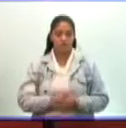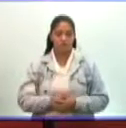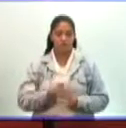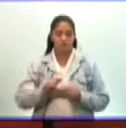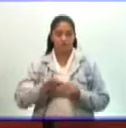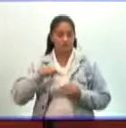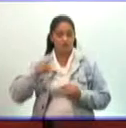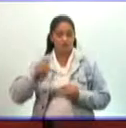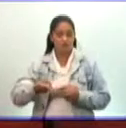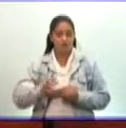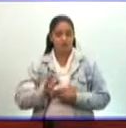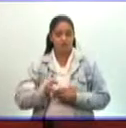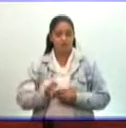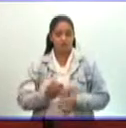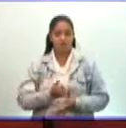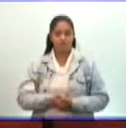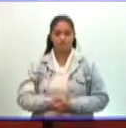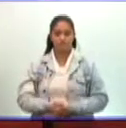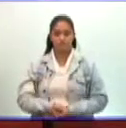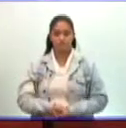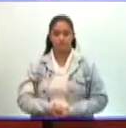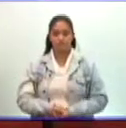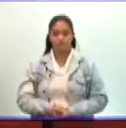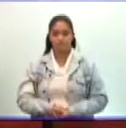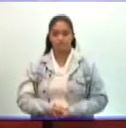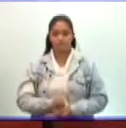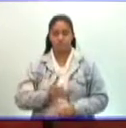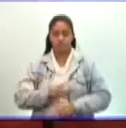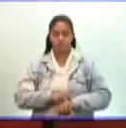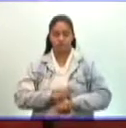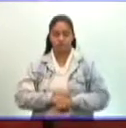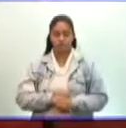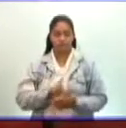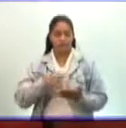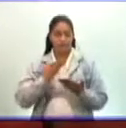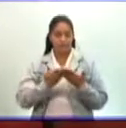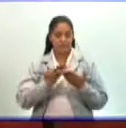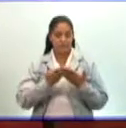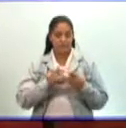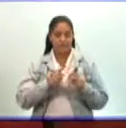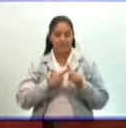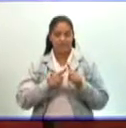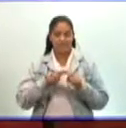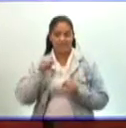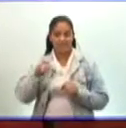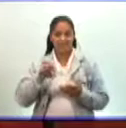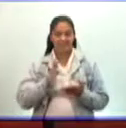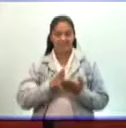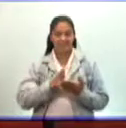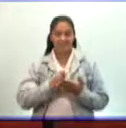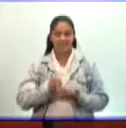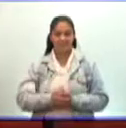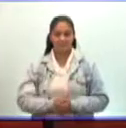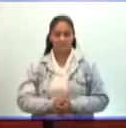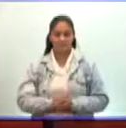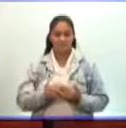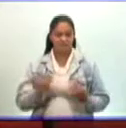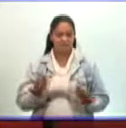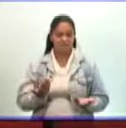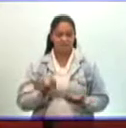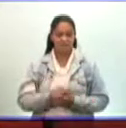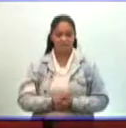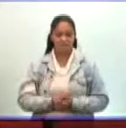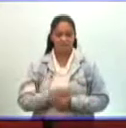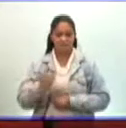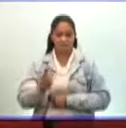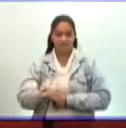adelante siempre. Entonces ya es hora de proponerte la tarea de nuestro encuentro, que consiste en un